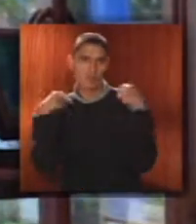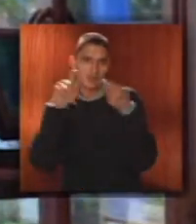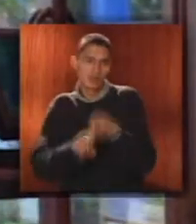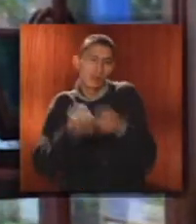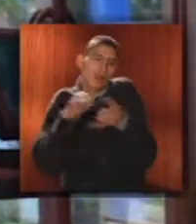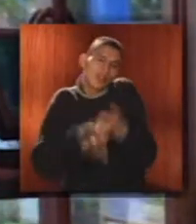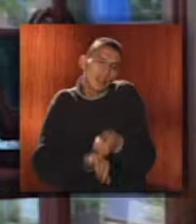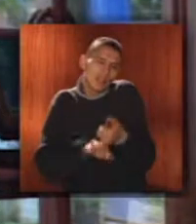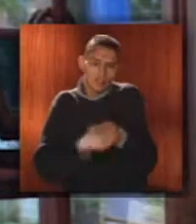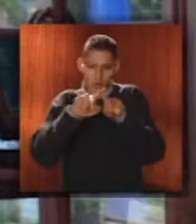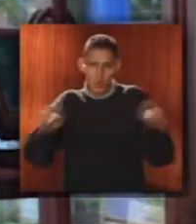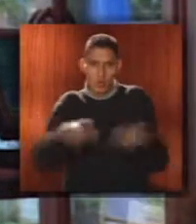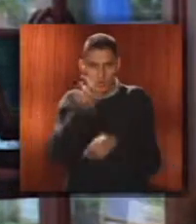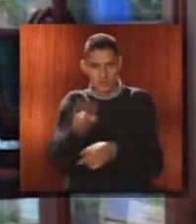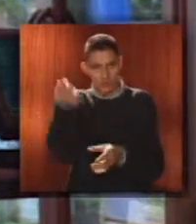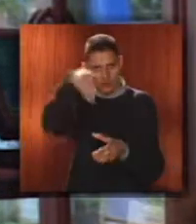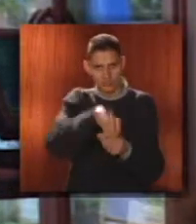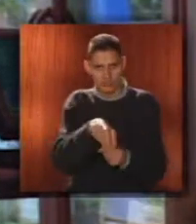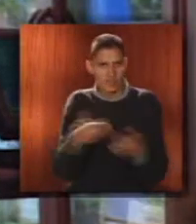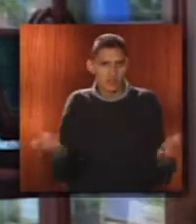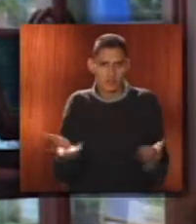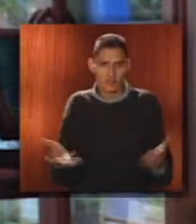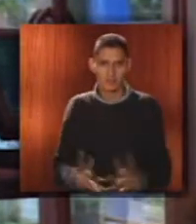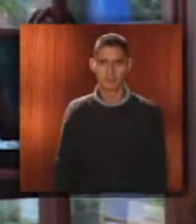oral, como el español, según el contexto en el cual se encuentra inmerso.